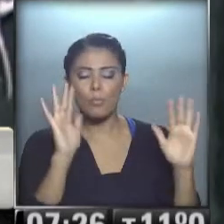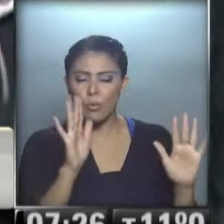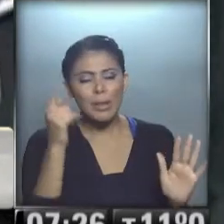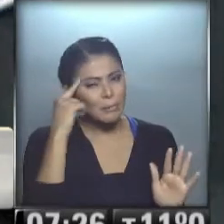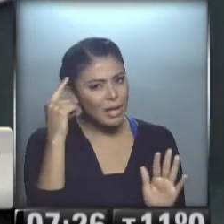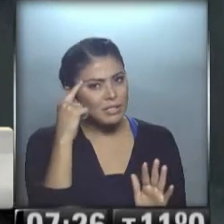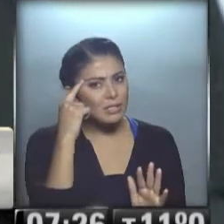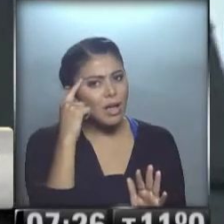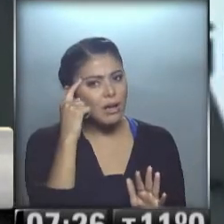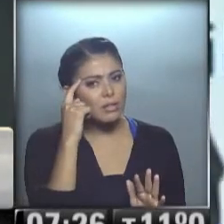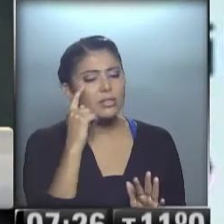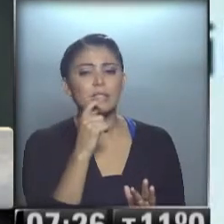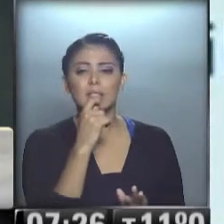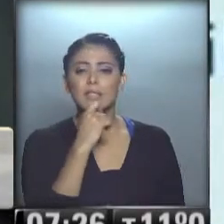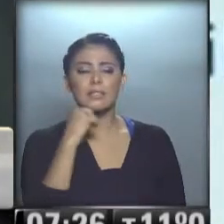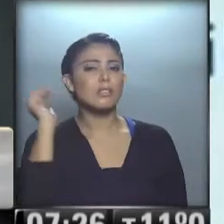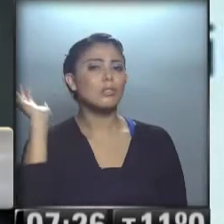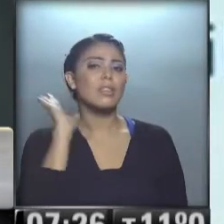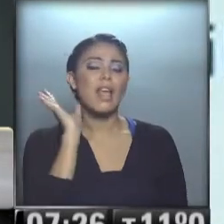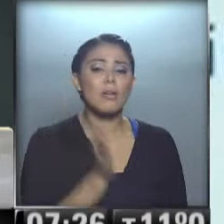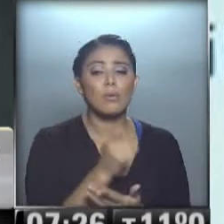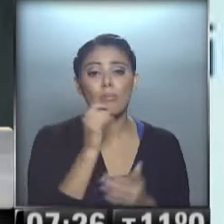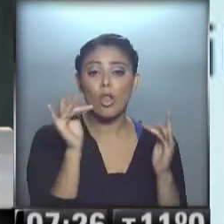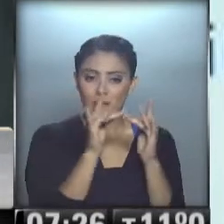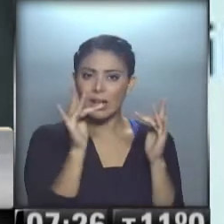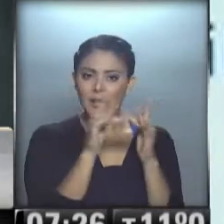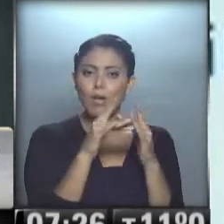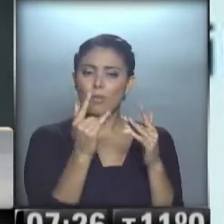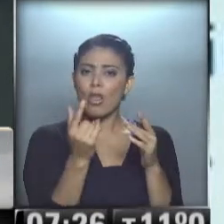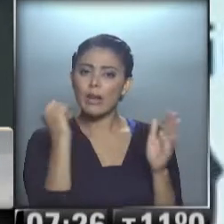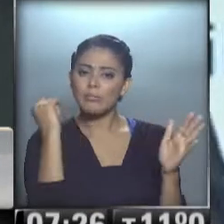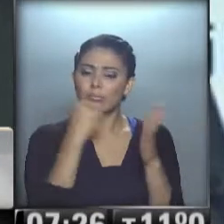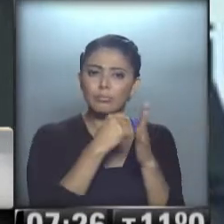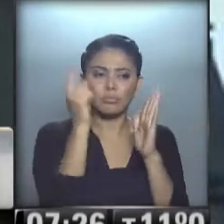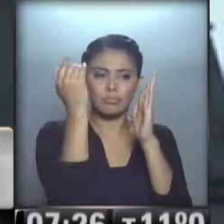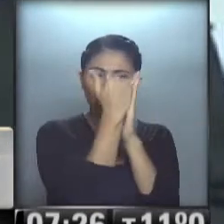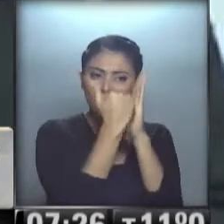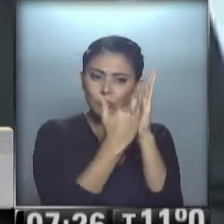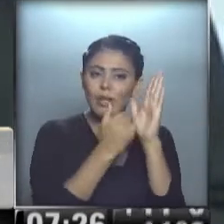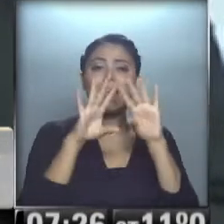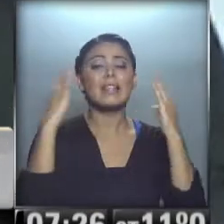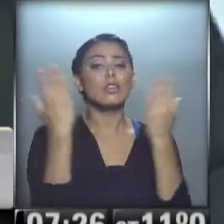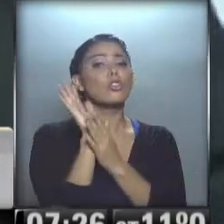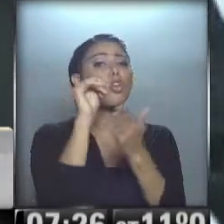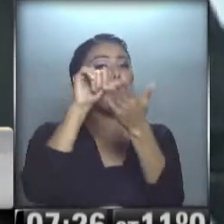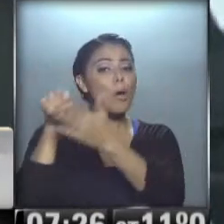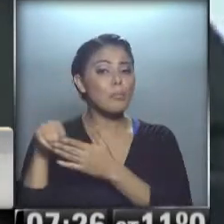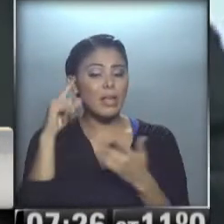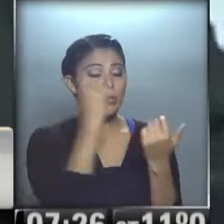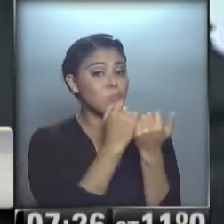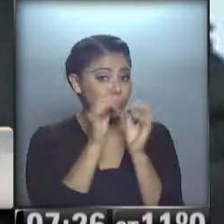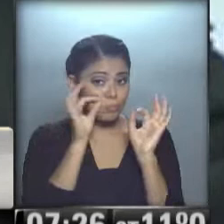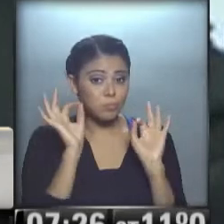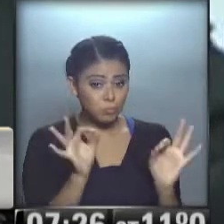a pensar que los delitos que se cometen en Internet se pueden tipificar en un protocolo internacional y que todos los países lleguen a un